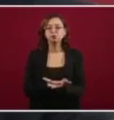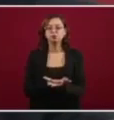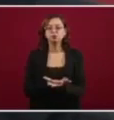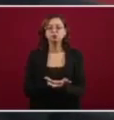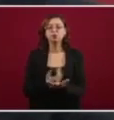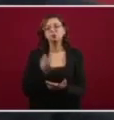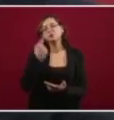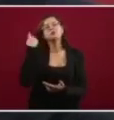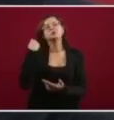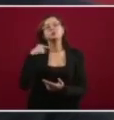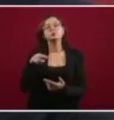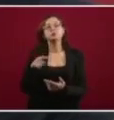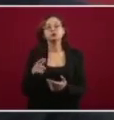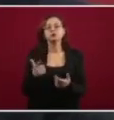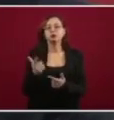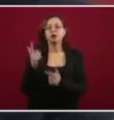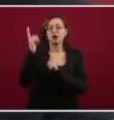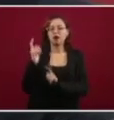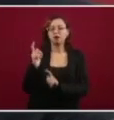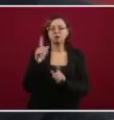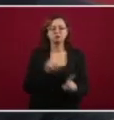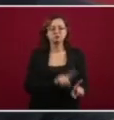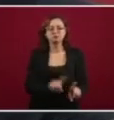para el control de armas.